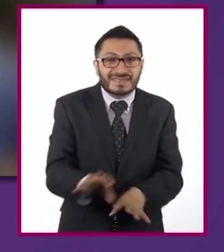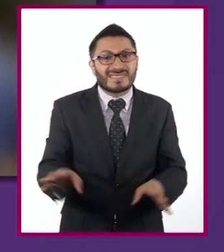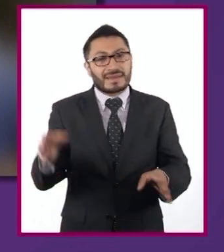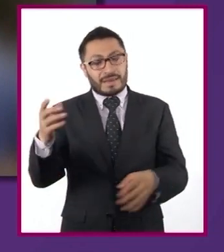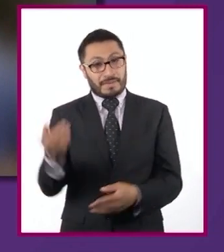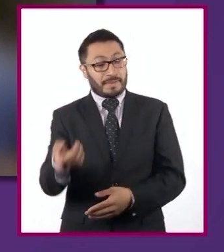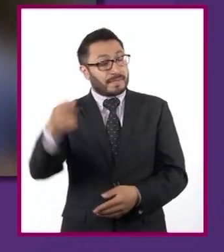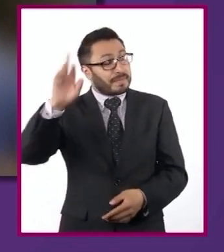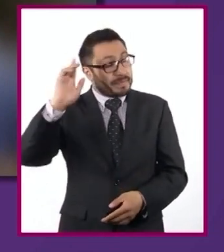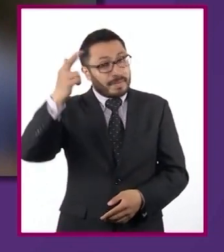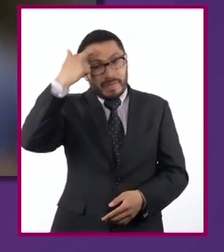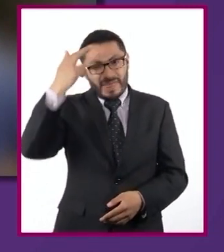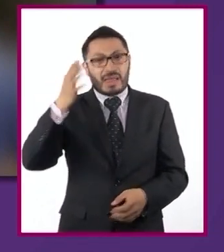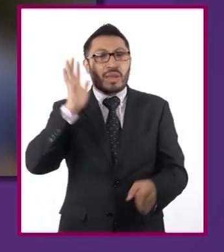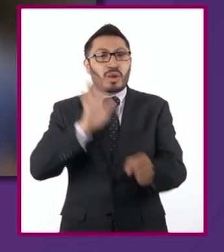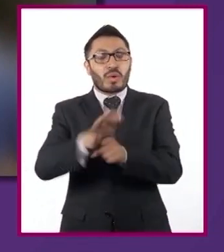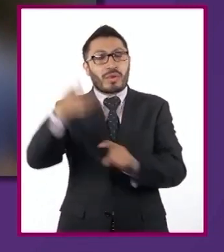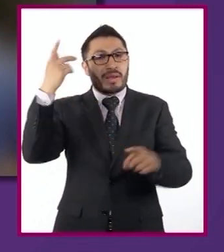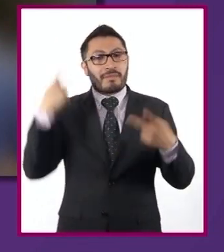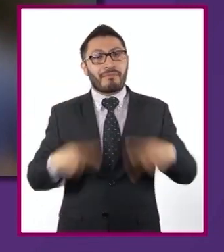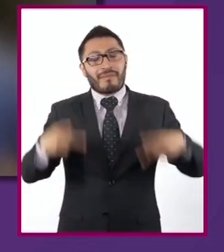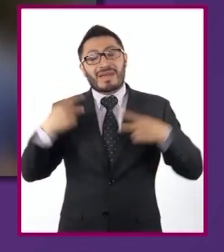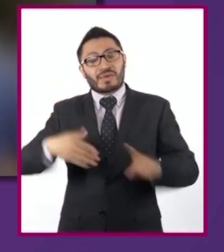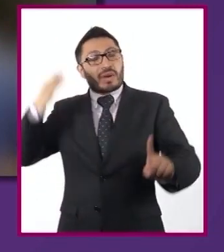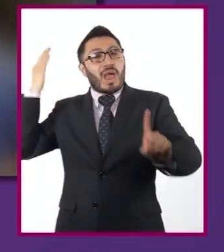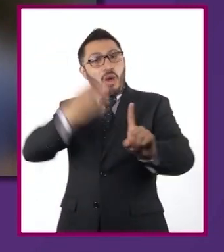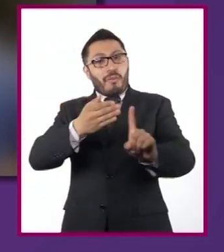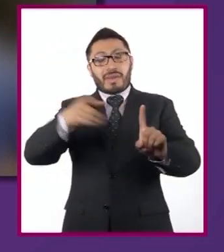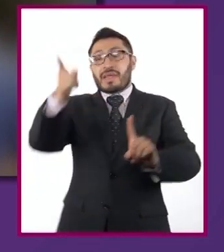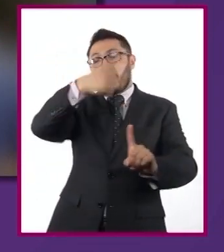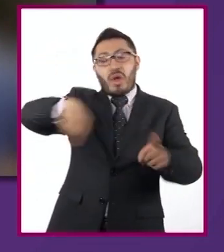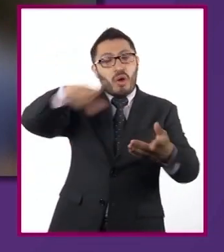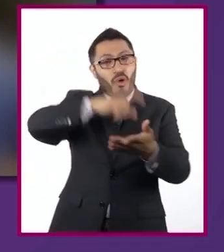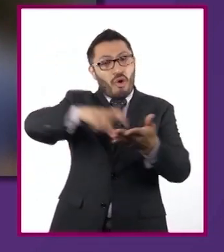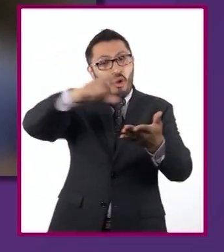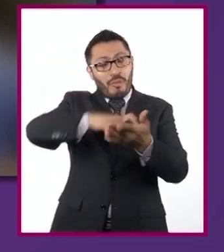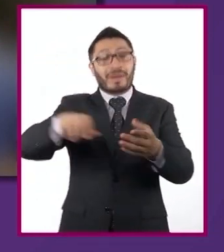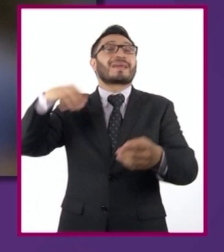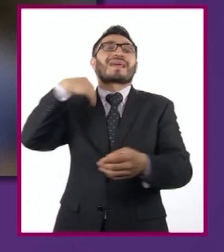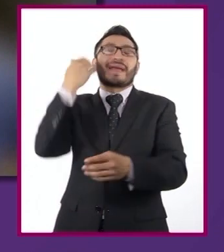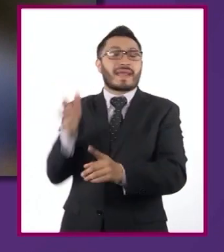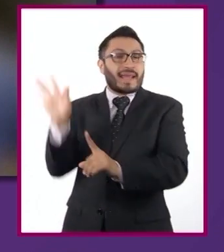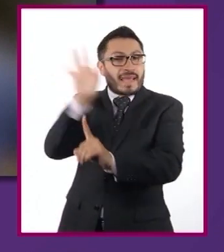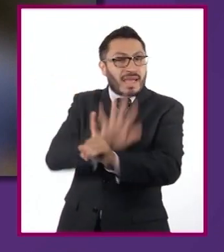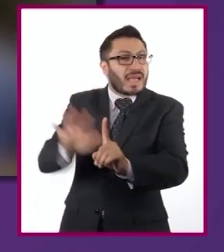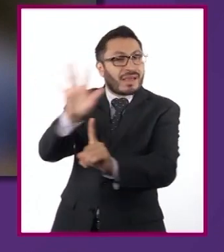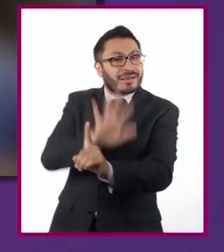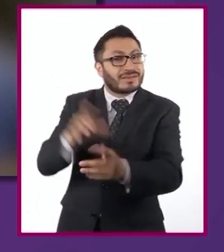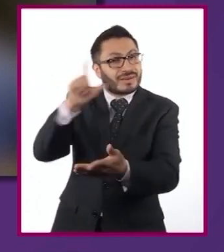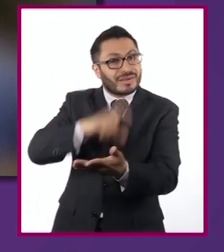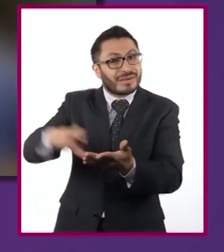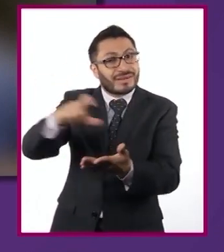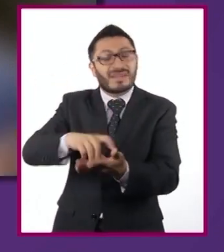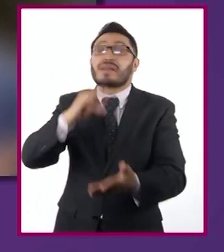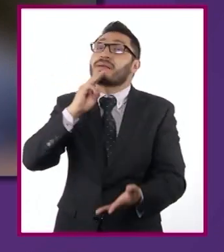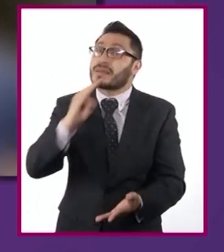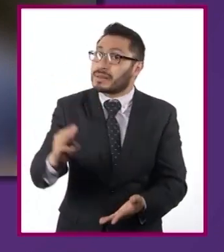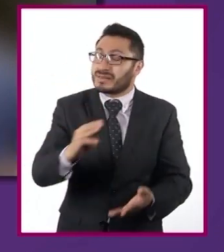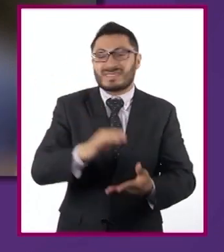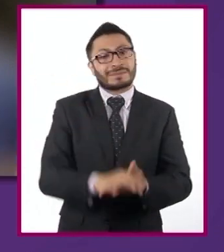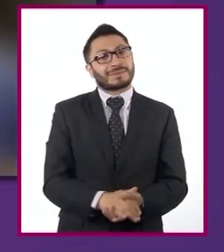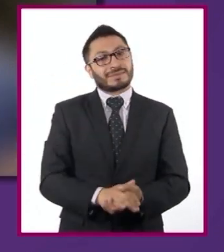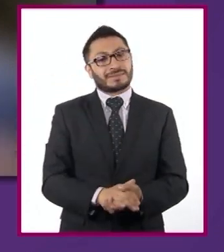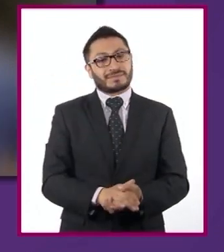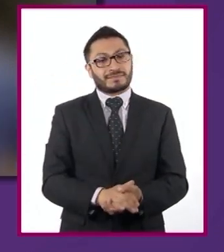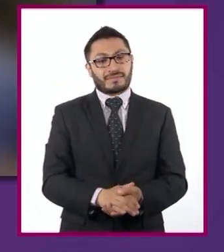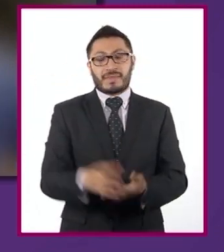tengamos en mente el público objetivo o consumidor al que estamos intentando hacerle llegar este mensaje. El dibujo